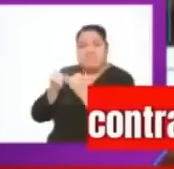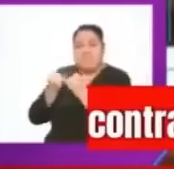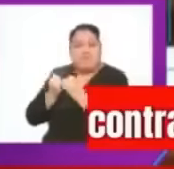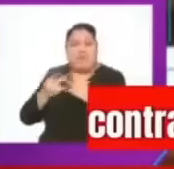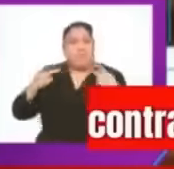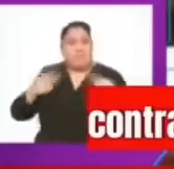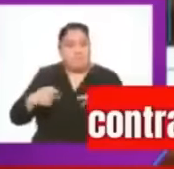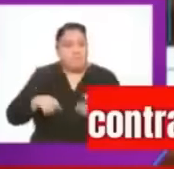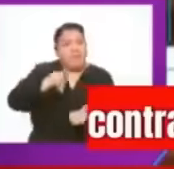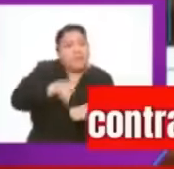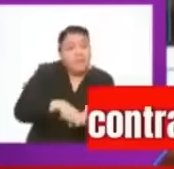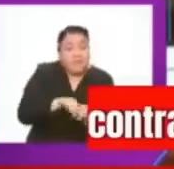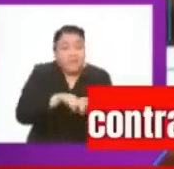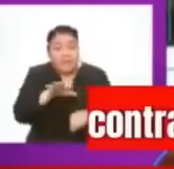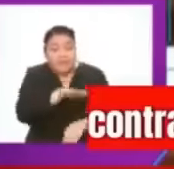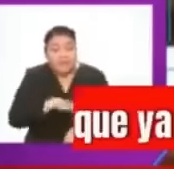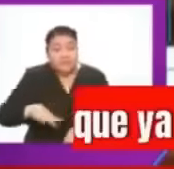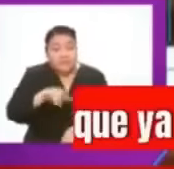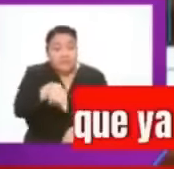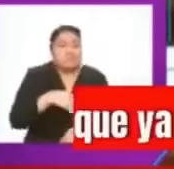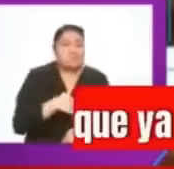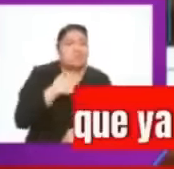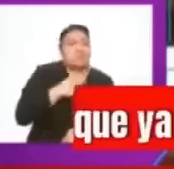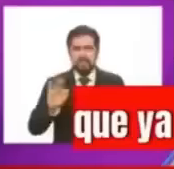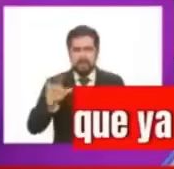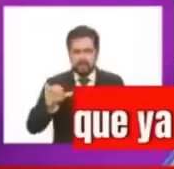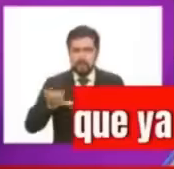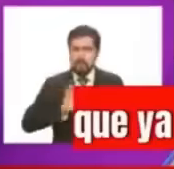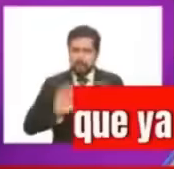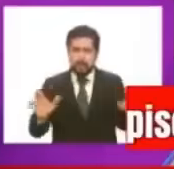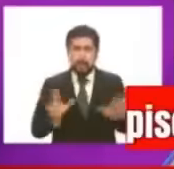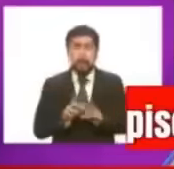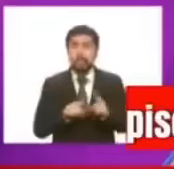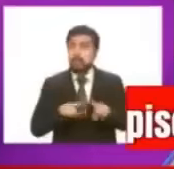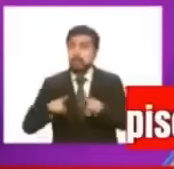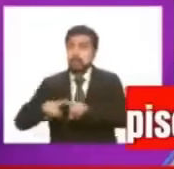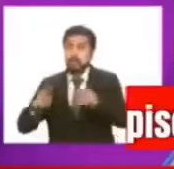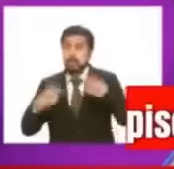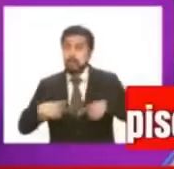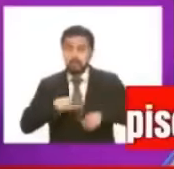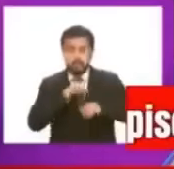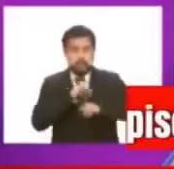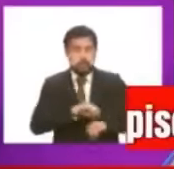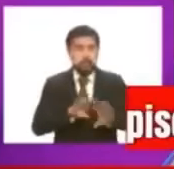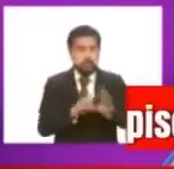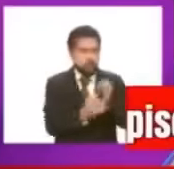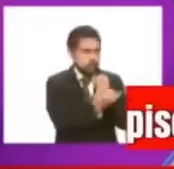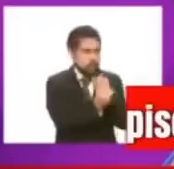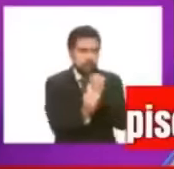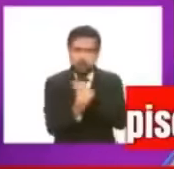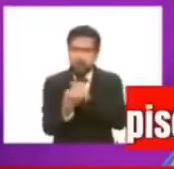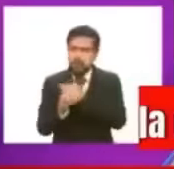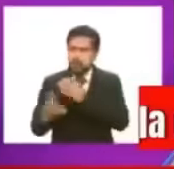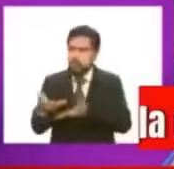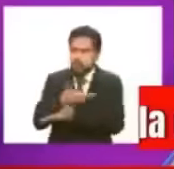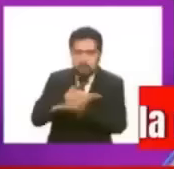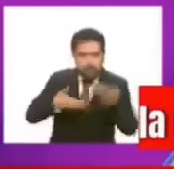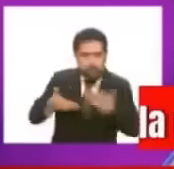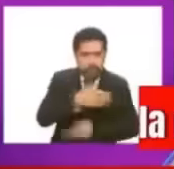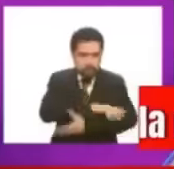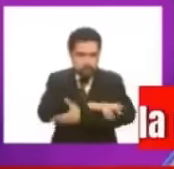de la República van a caer, y es que ya no se les va a permitir que sigan pisoteando a los mexicanos. Con